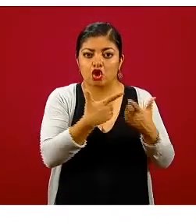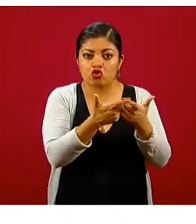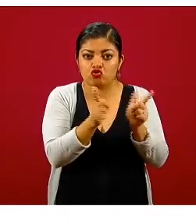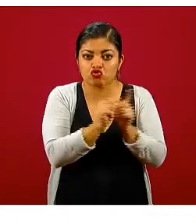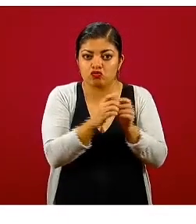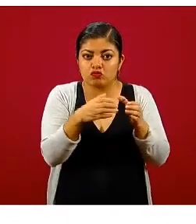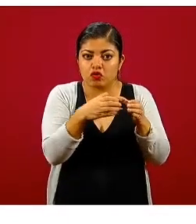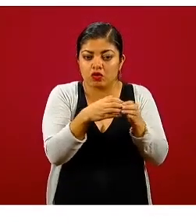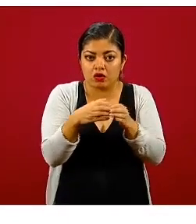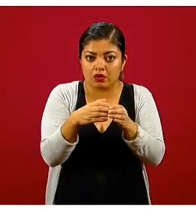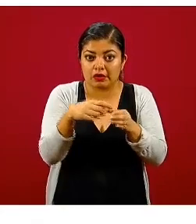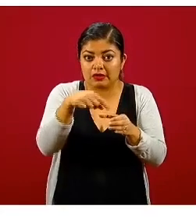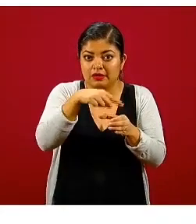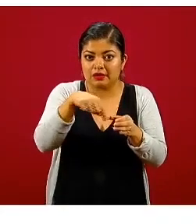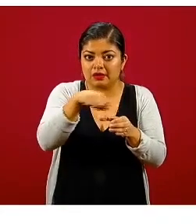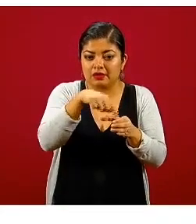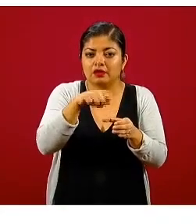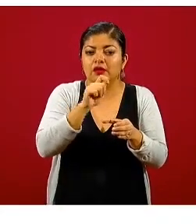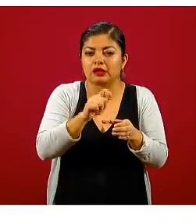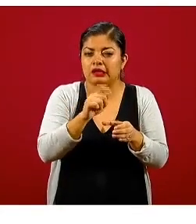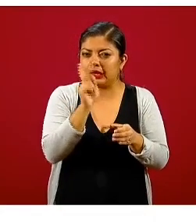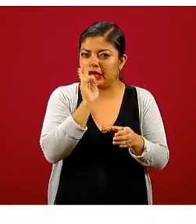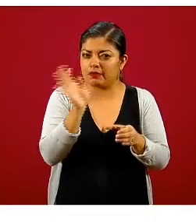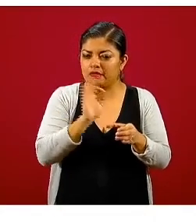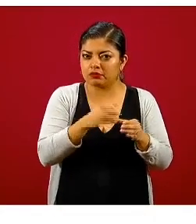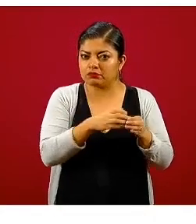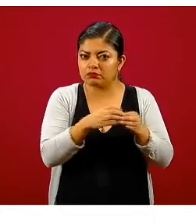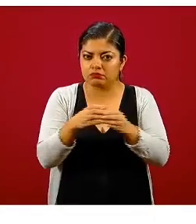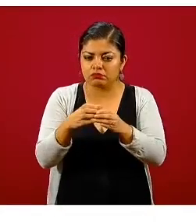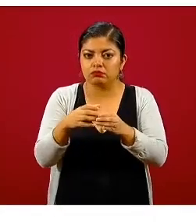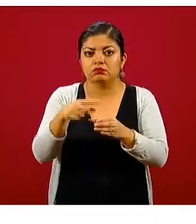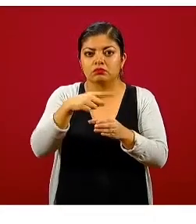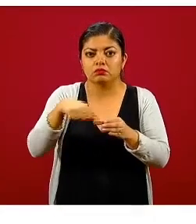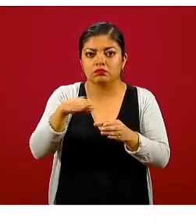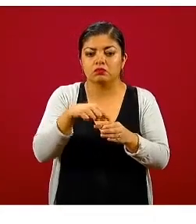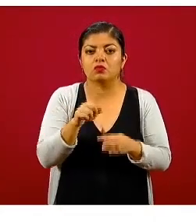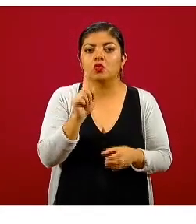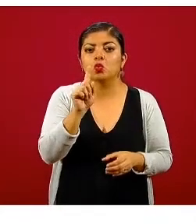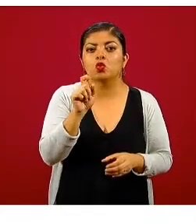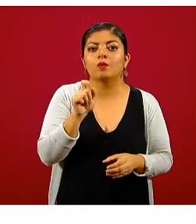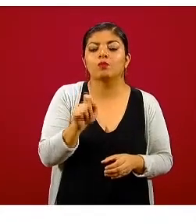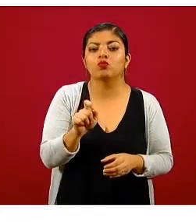su momento fue atendido como ambulatorio, en donde la letalidad fue de solo el